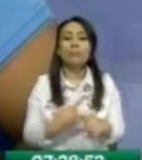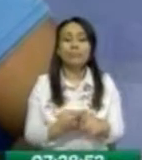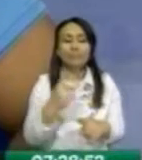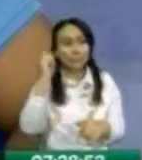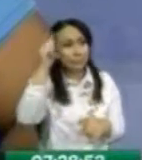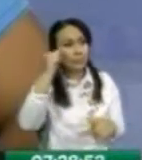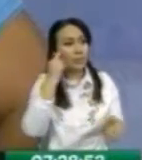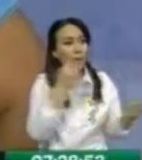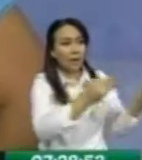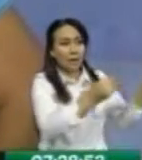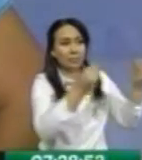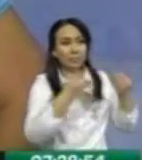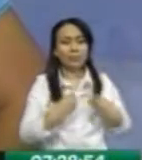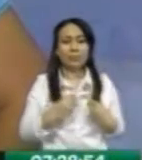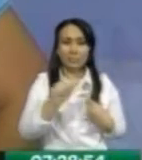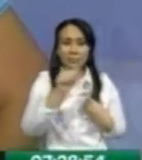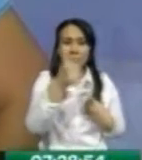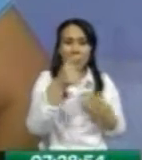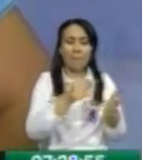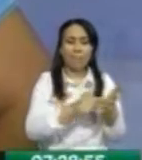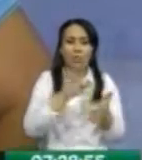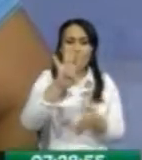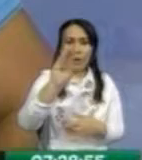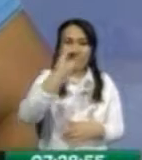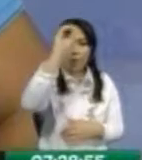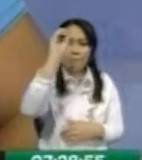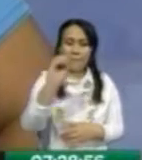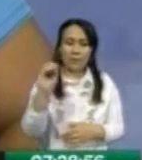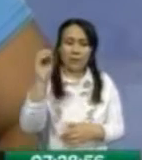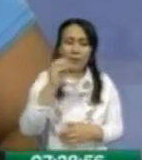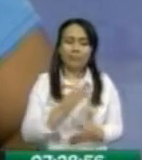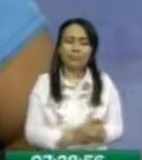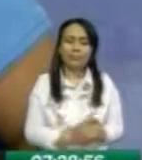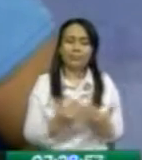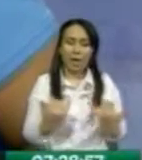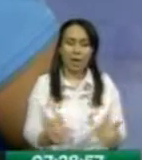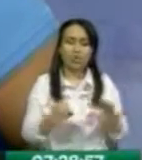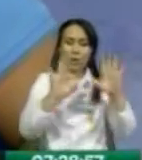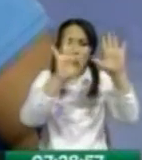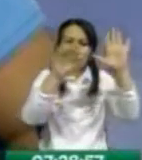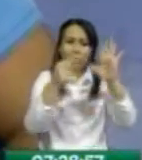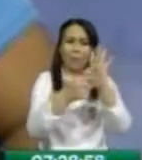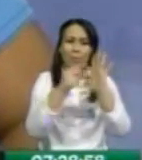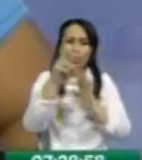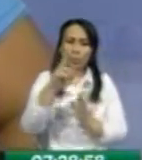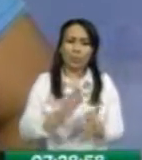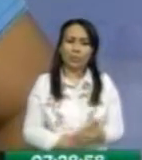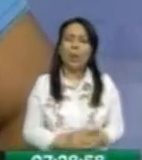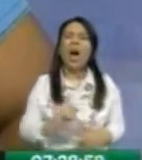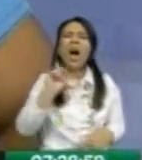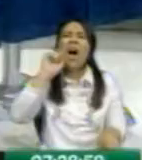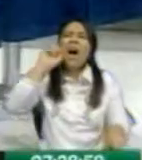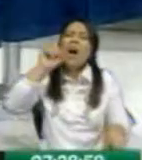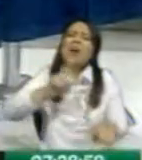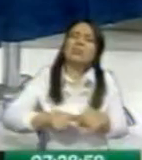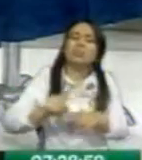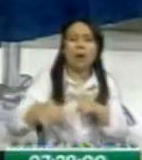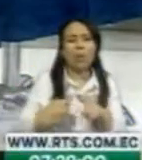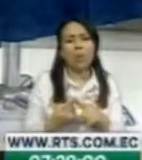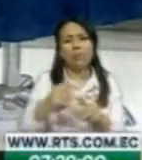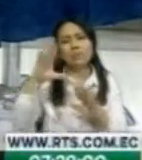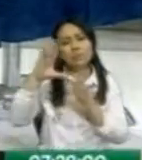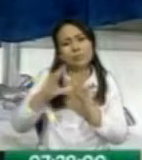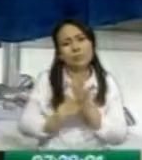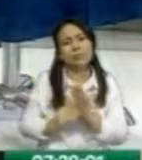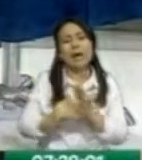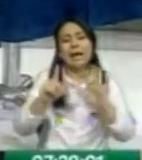gobierno nacional estaba en el 10.4% la tasa de desempleo. Estamos en el 8.2 según el INEC. ¿Hasta cuándo piensan reducirla hasta que termine el gobierno?